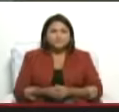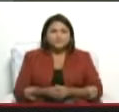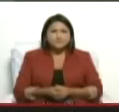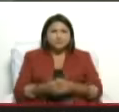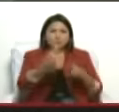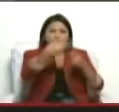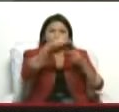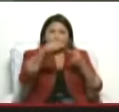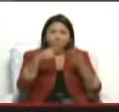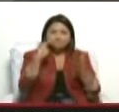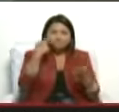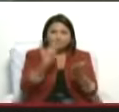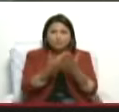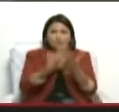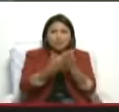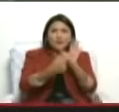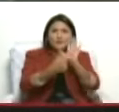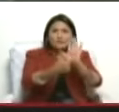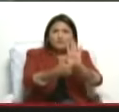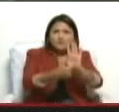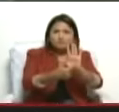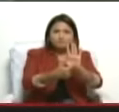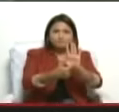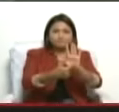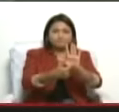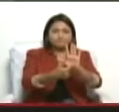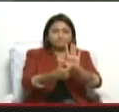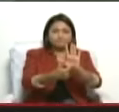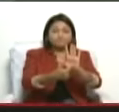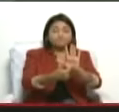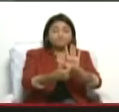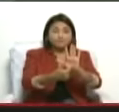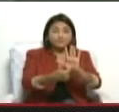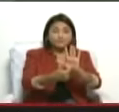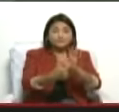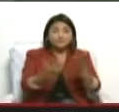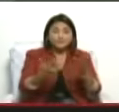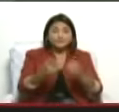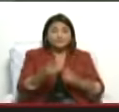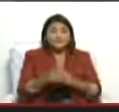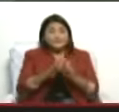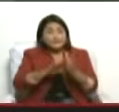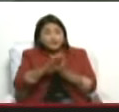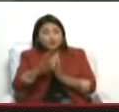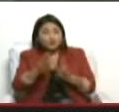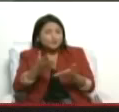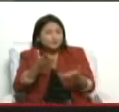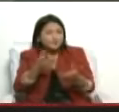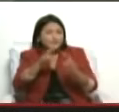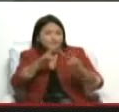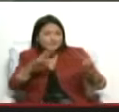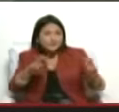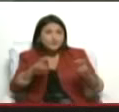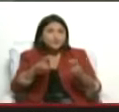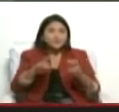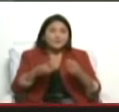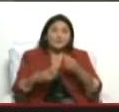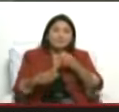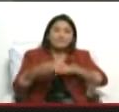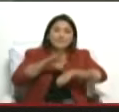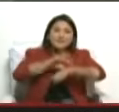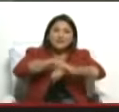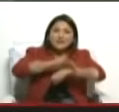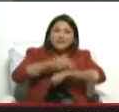de convicción que forman parte del desarrollo investigativo del caso brazalete blanco y que